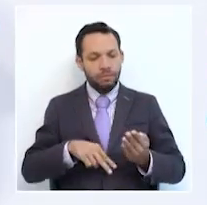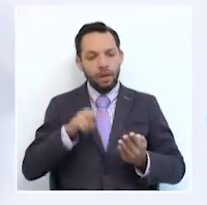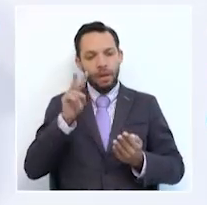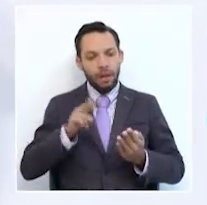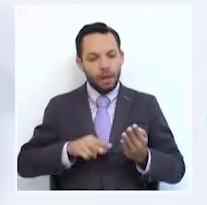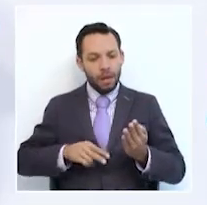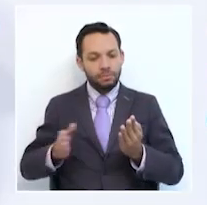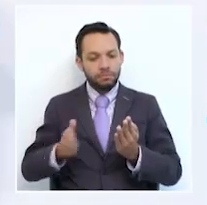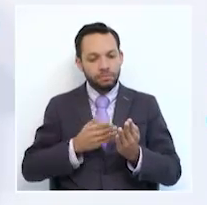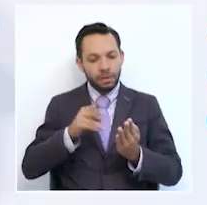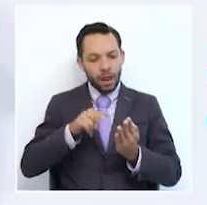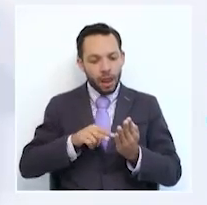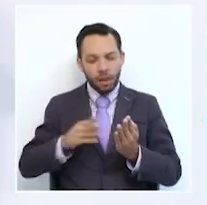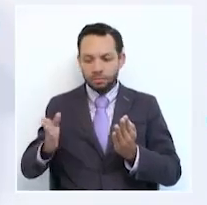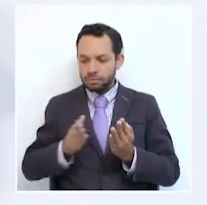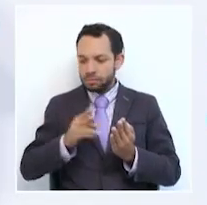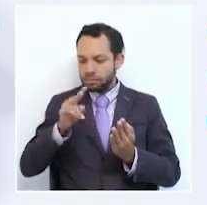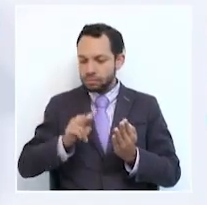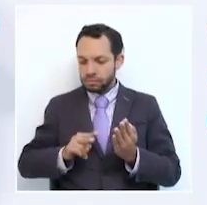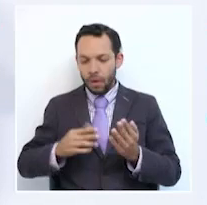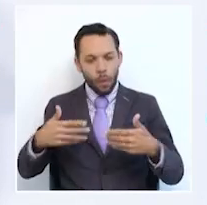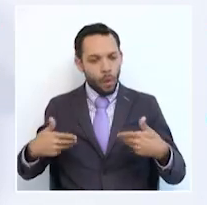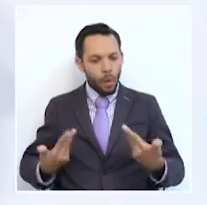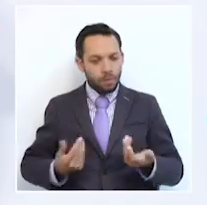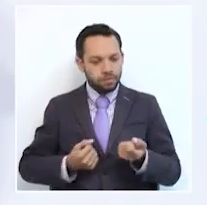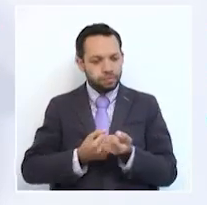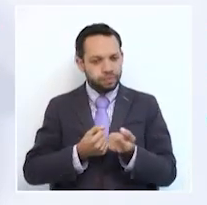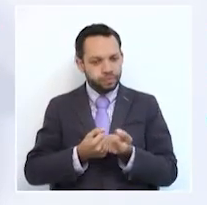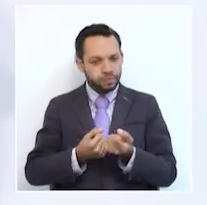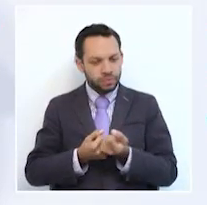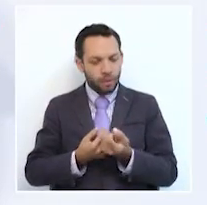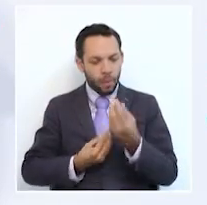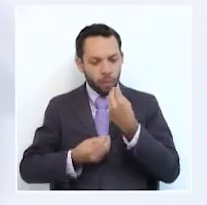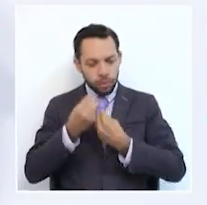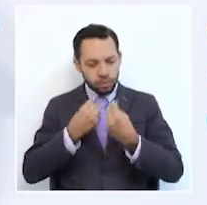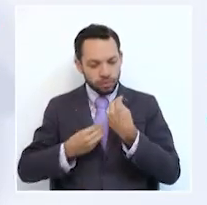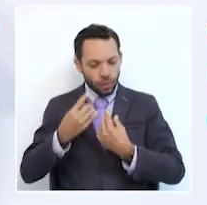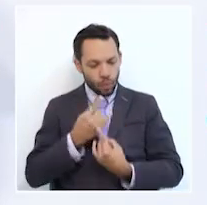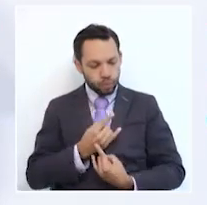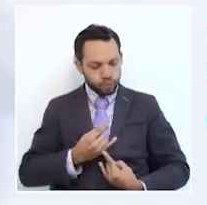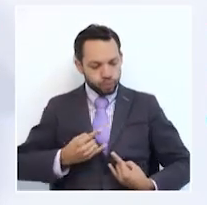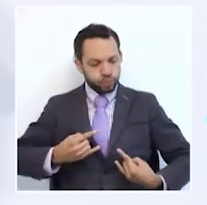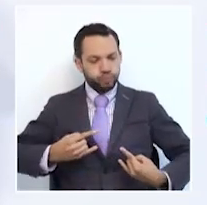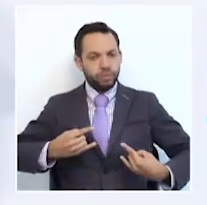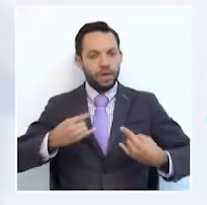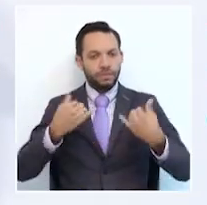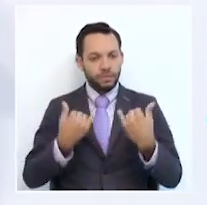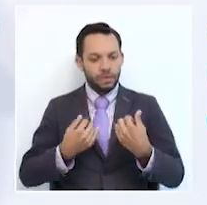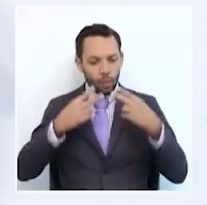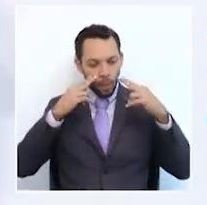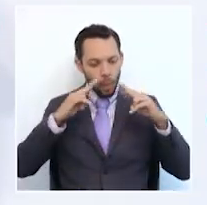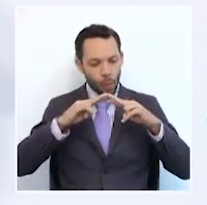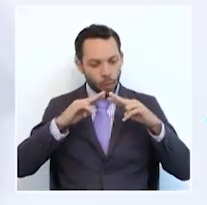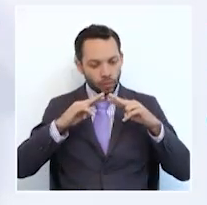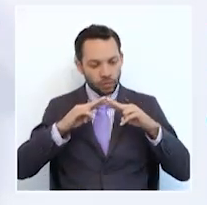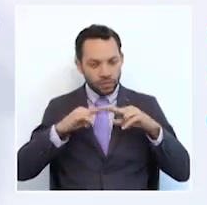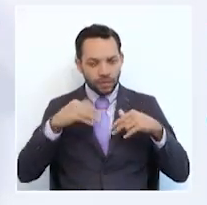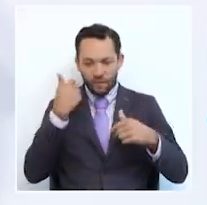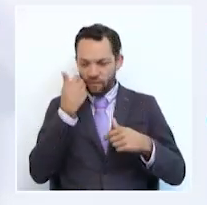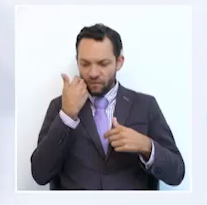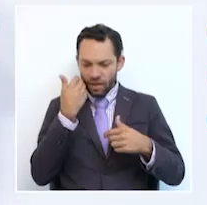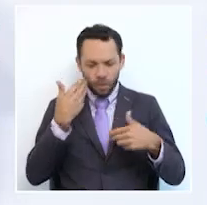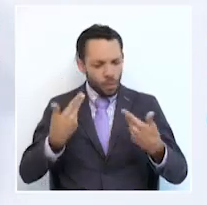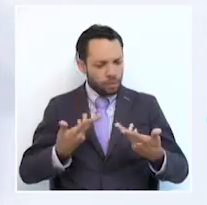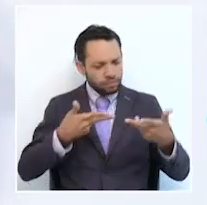parte de acompañamiento en nutrición especialmente conocer la enfermedad y la nutrición y eso es lo que nosotros